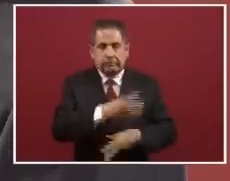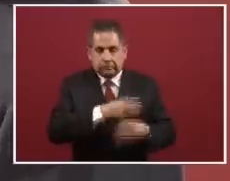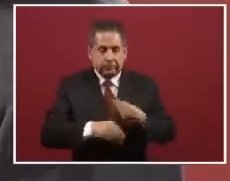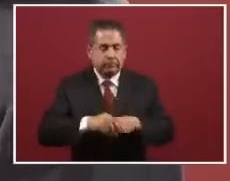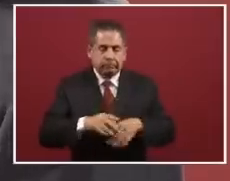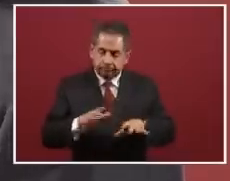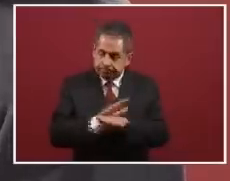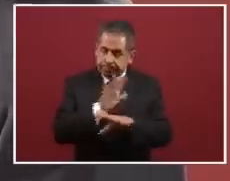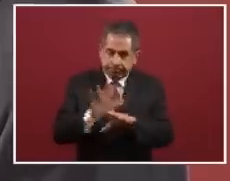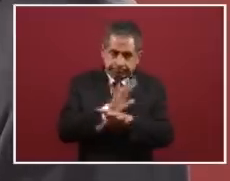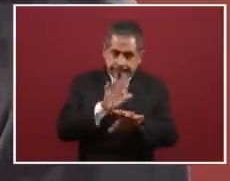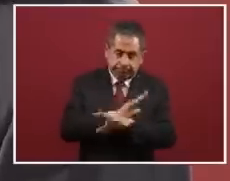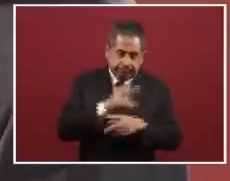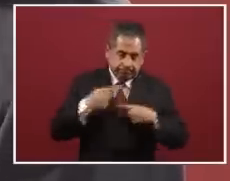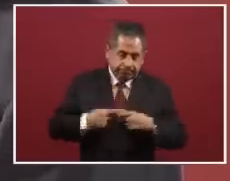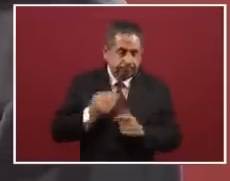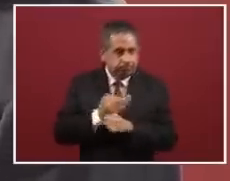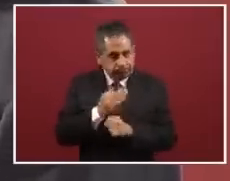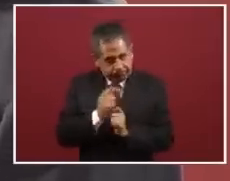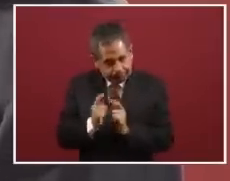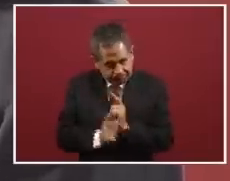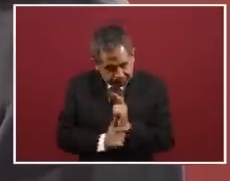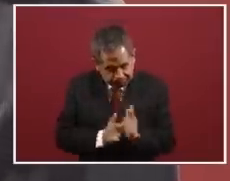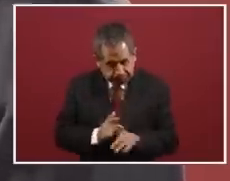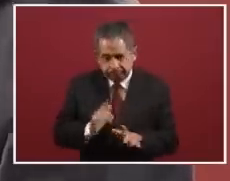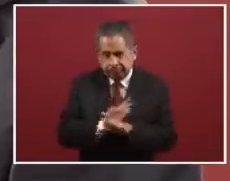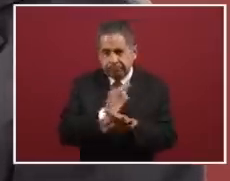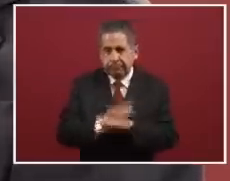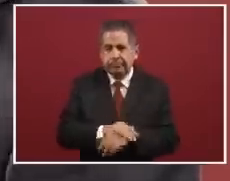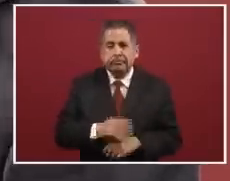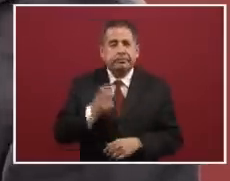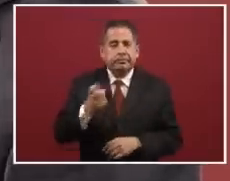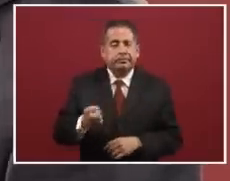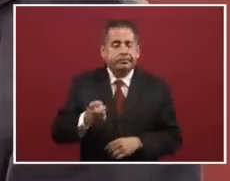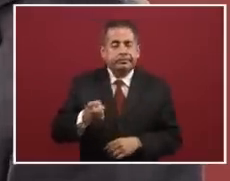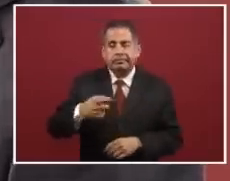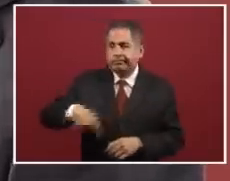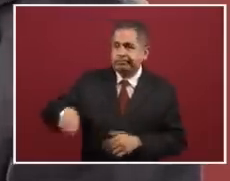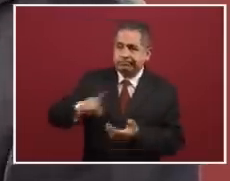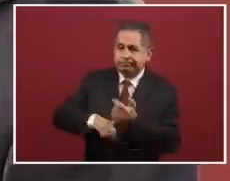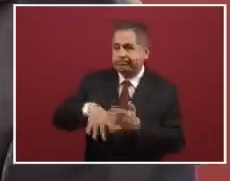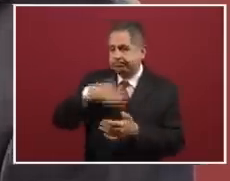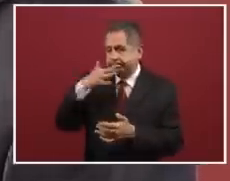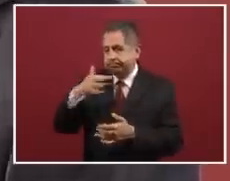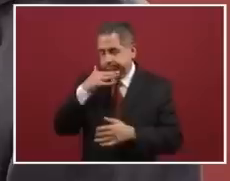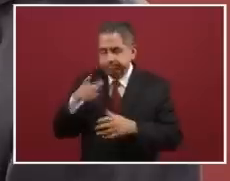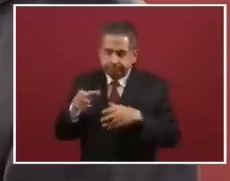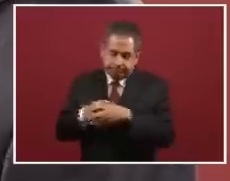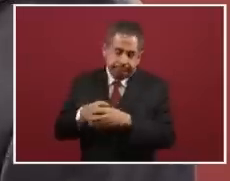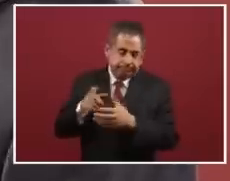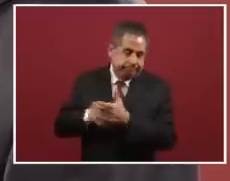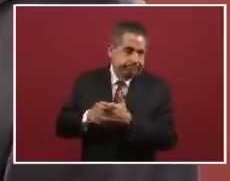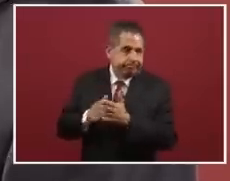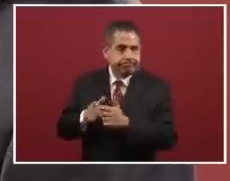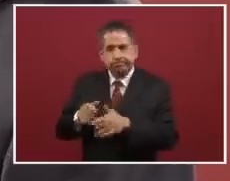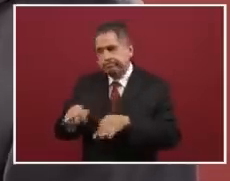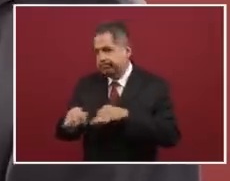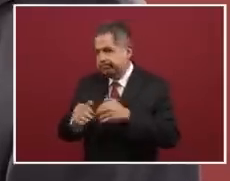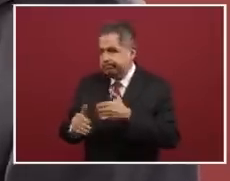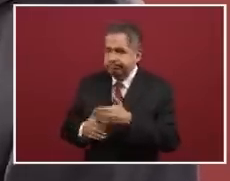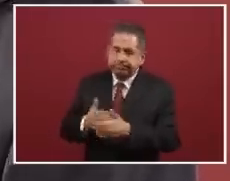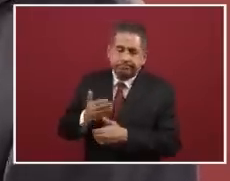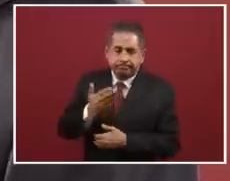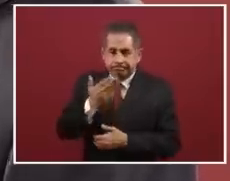demoró, fue lento, y eso debilitó más todo el trabajo